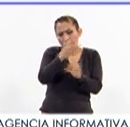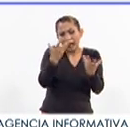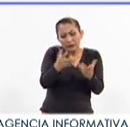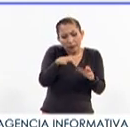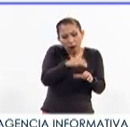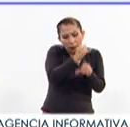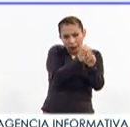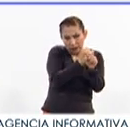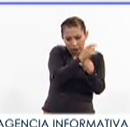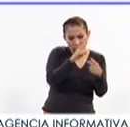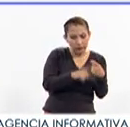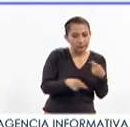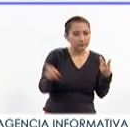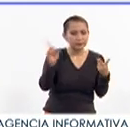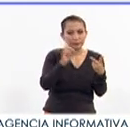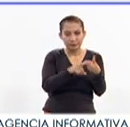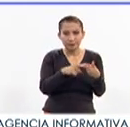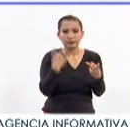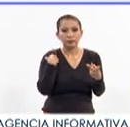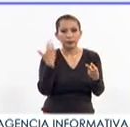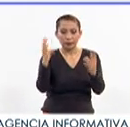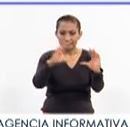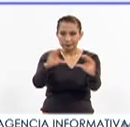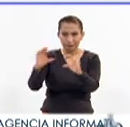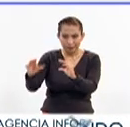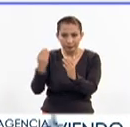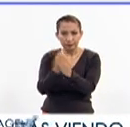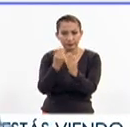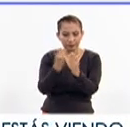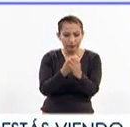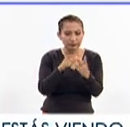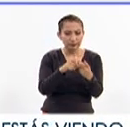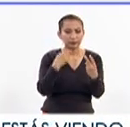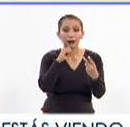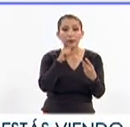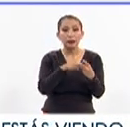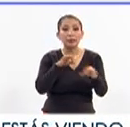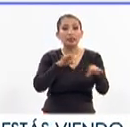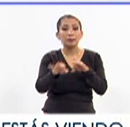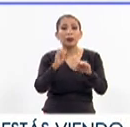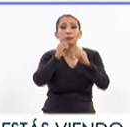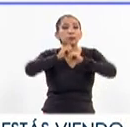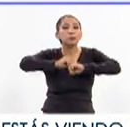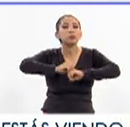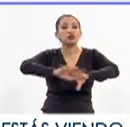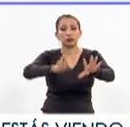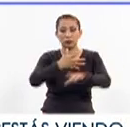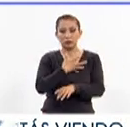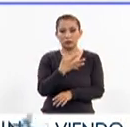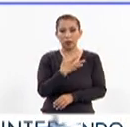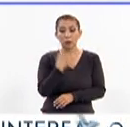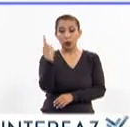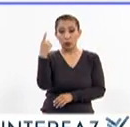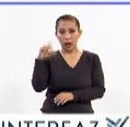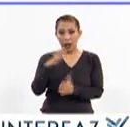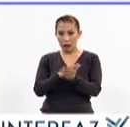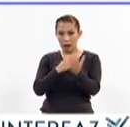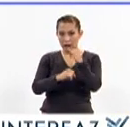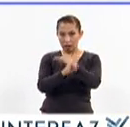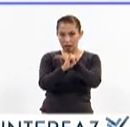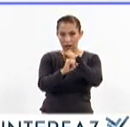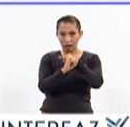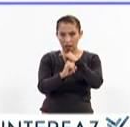hacemos investigación, hacemos docencia y también hacemos labores de comunicación. Tenemos una